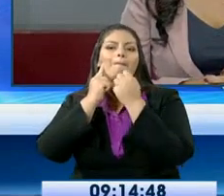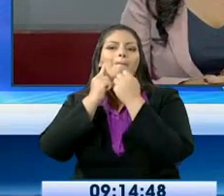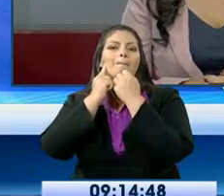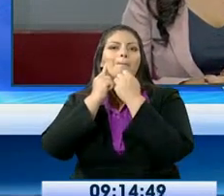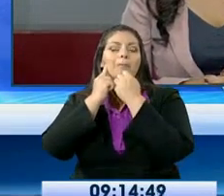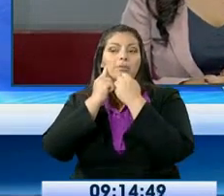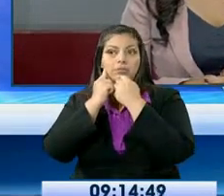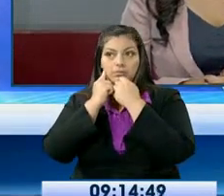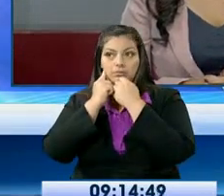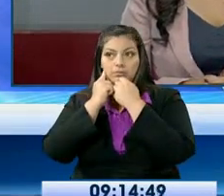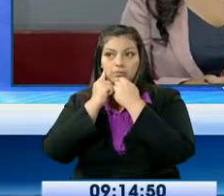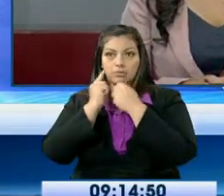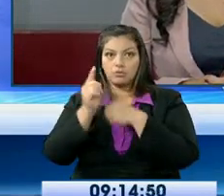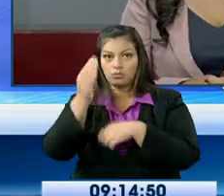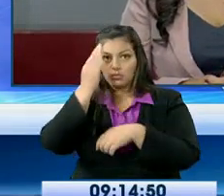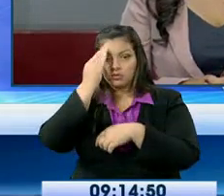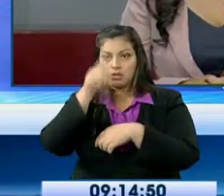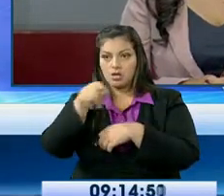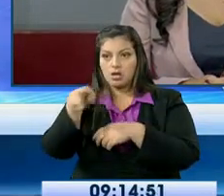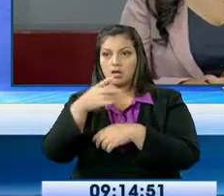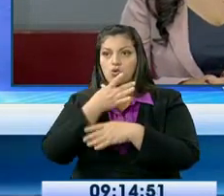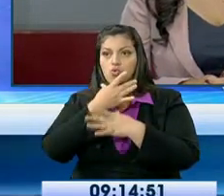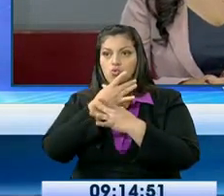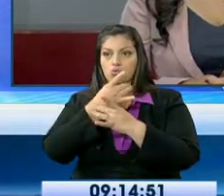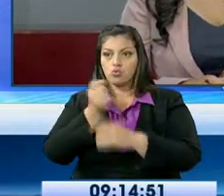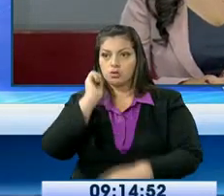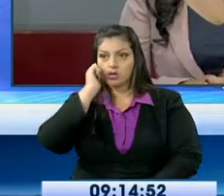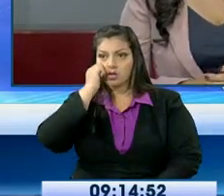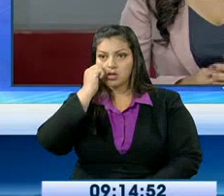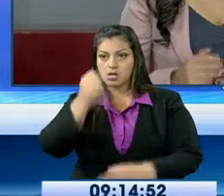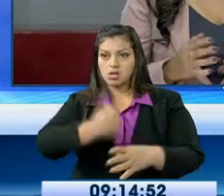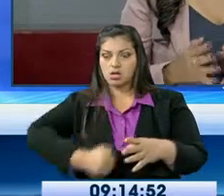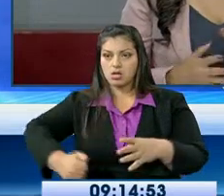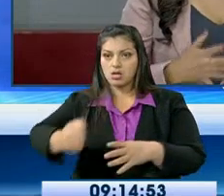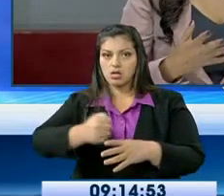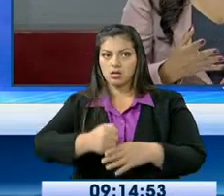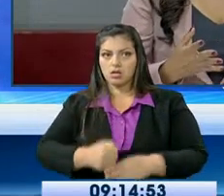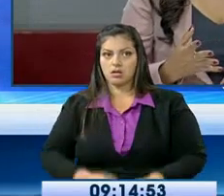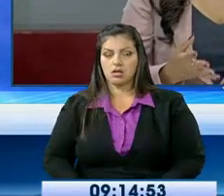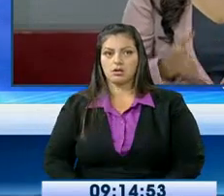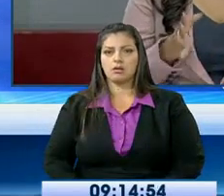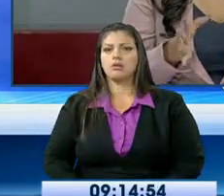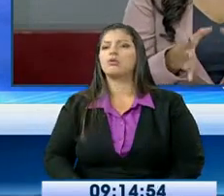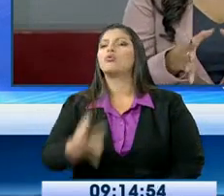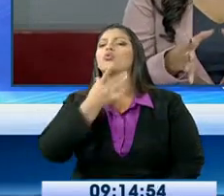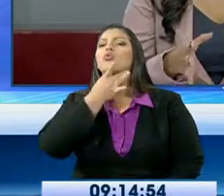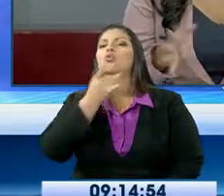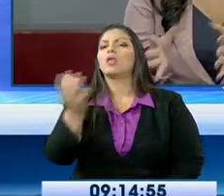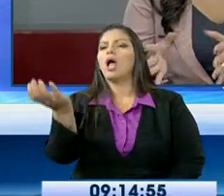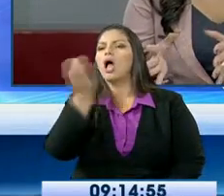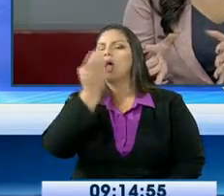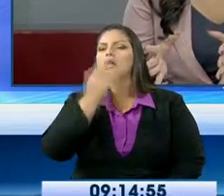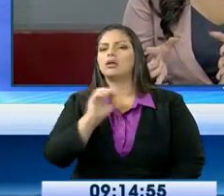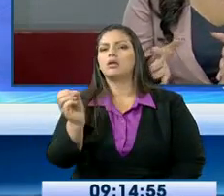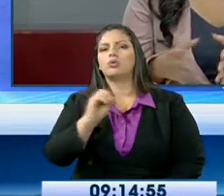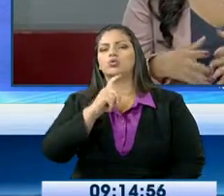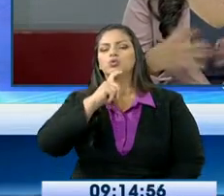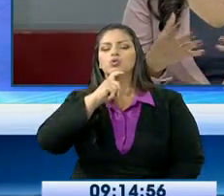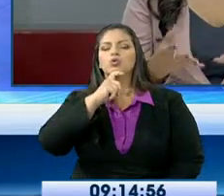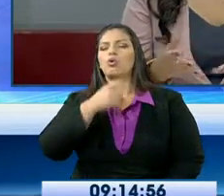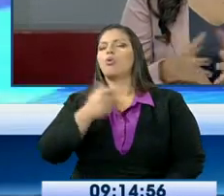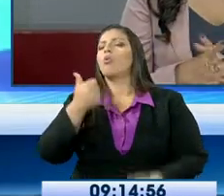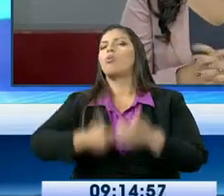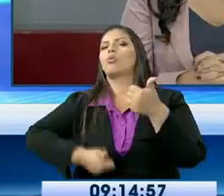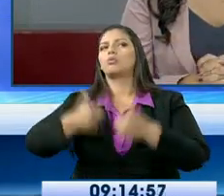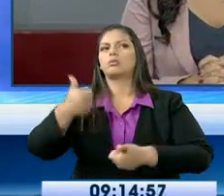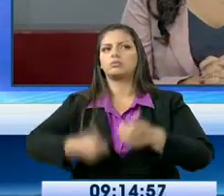él le gusta la colada y que le puedes venir, volver a traer, dice. Dice que cómo lo prefieres, si caliente no, o frío. ¿Cómo te le gusta doy